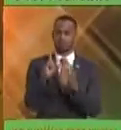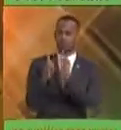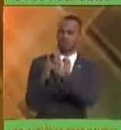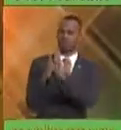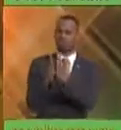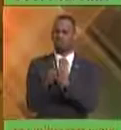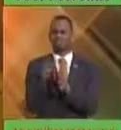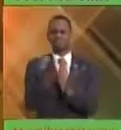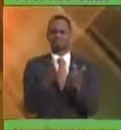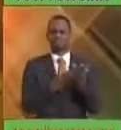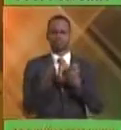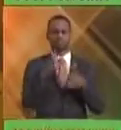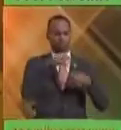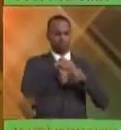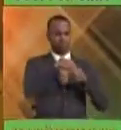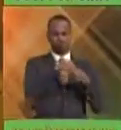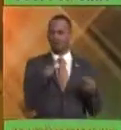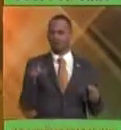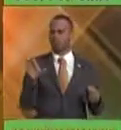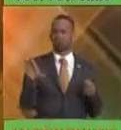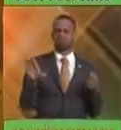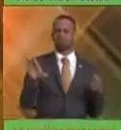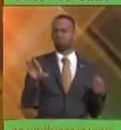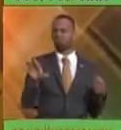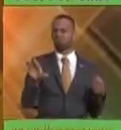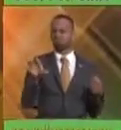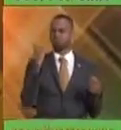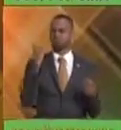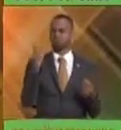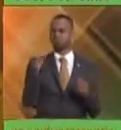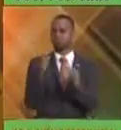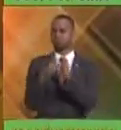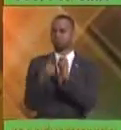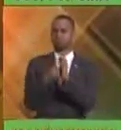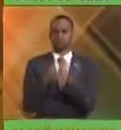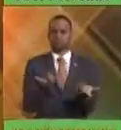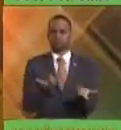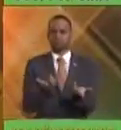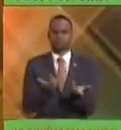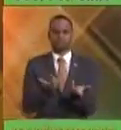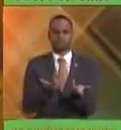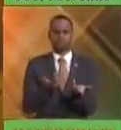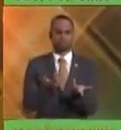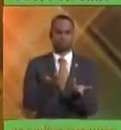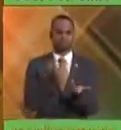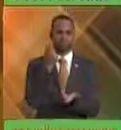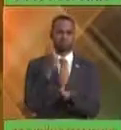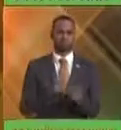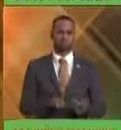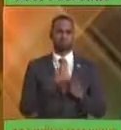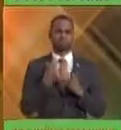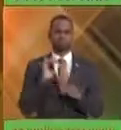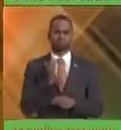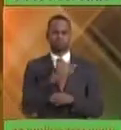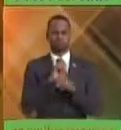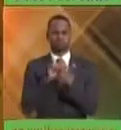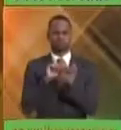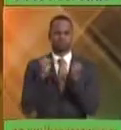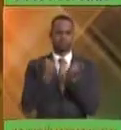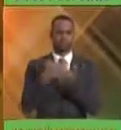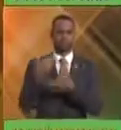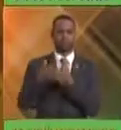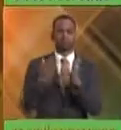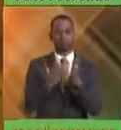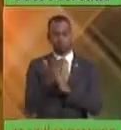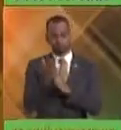a los servicios bancarios cuando ya por por el estilo de vida digamos la base de nuestra sociedad el